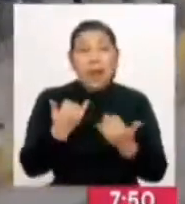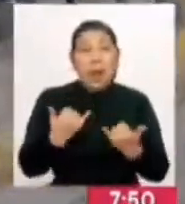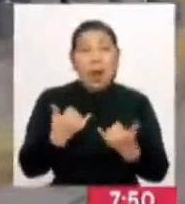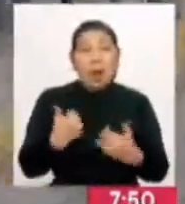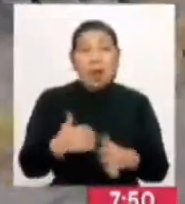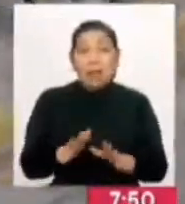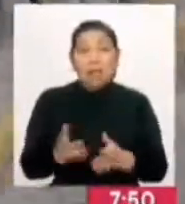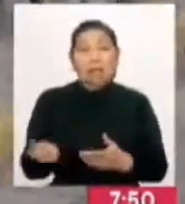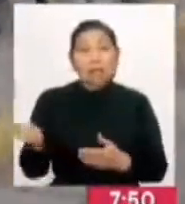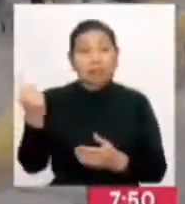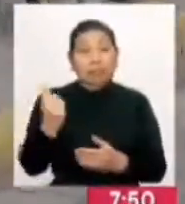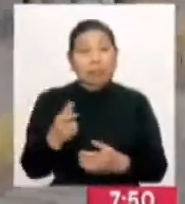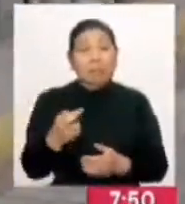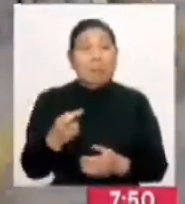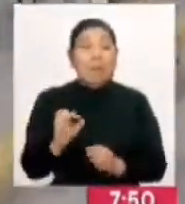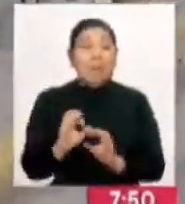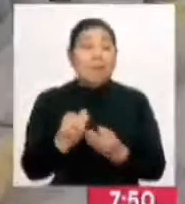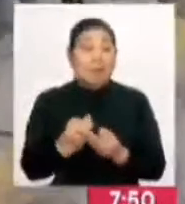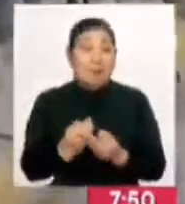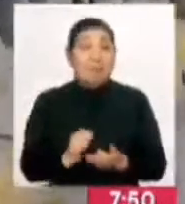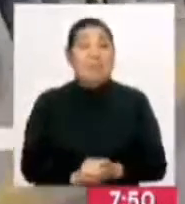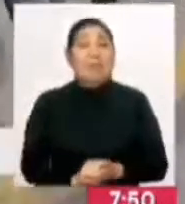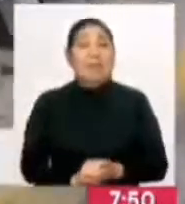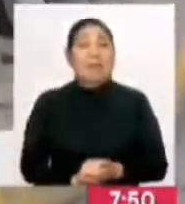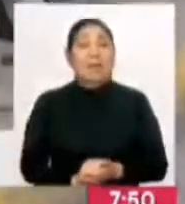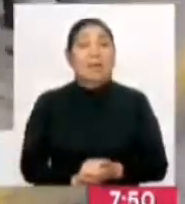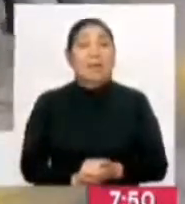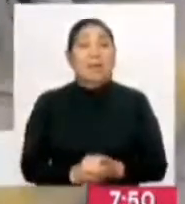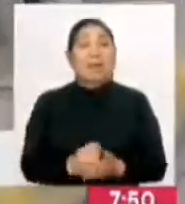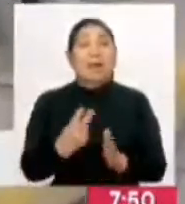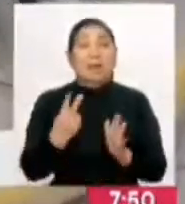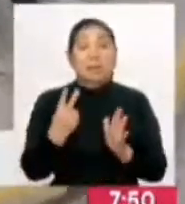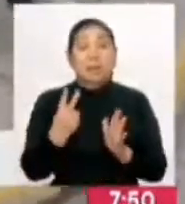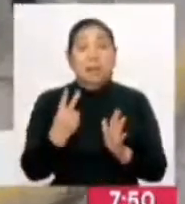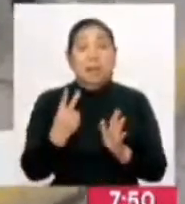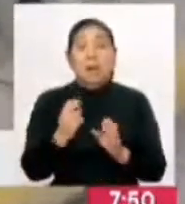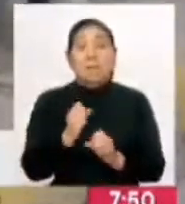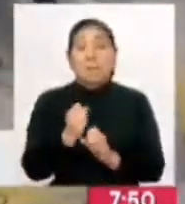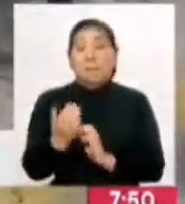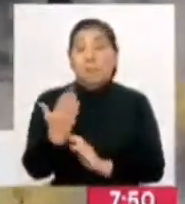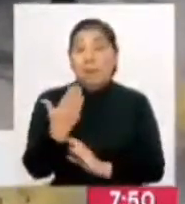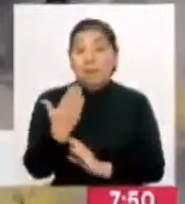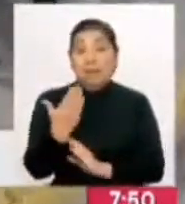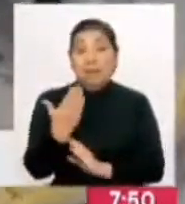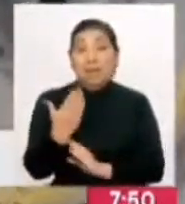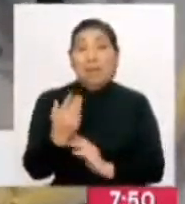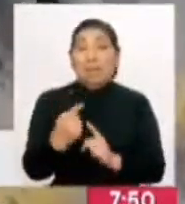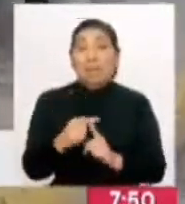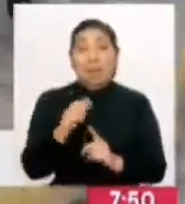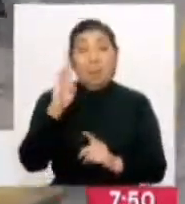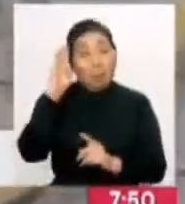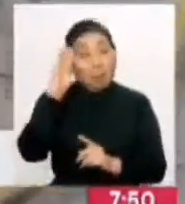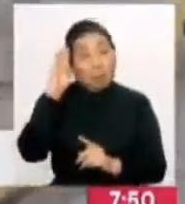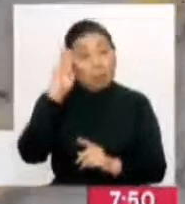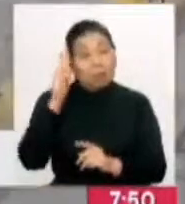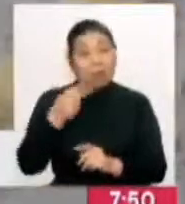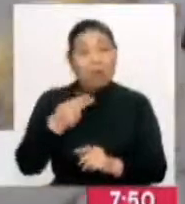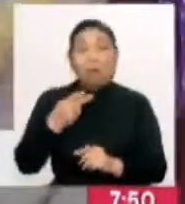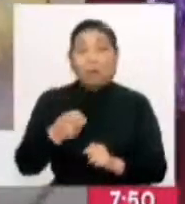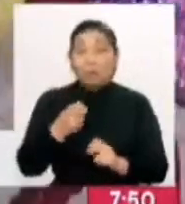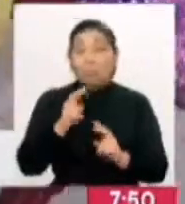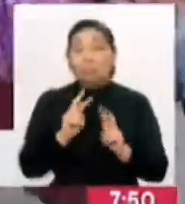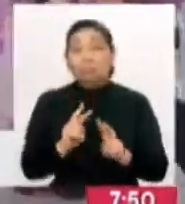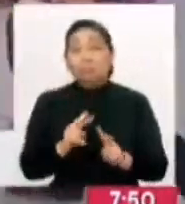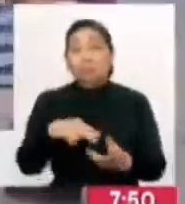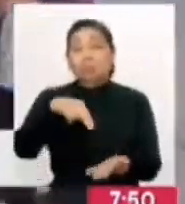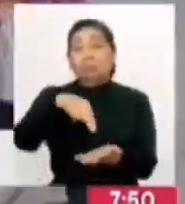ya están llegando los padres de familia porque se han citado a las 7 de la mañana, sin embargo la Policía Nacional del Perú está garantizando